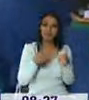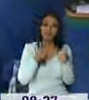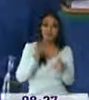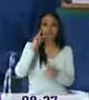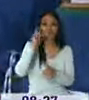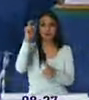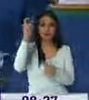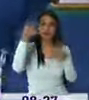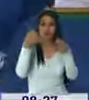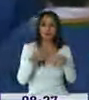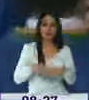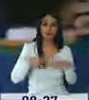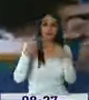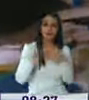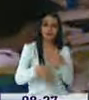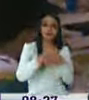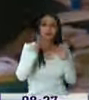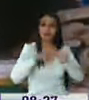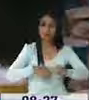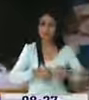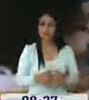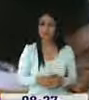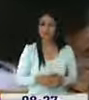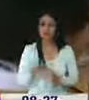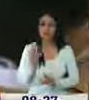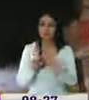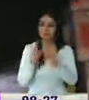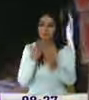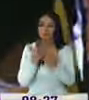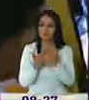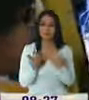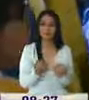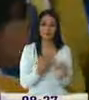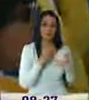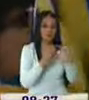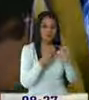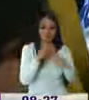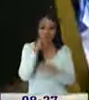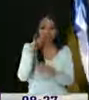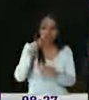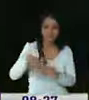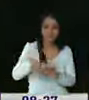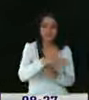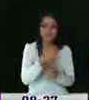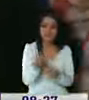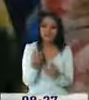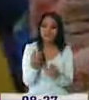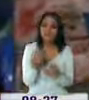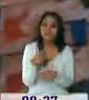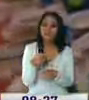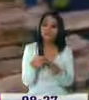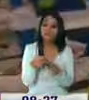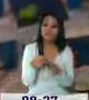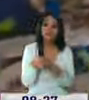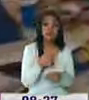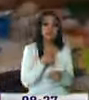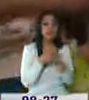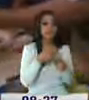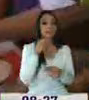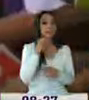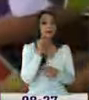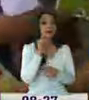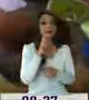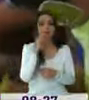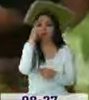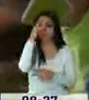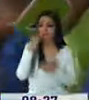y a lo largo de toda su vida. Perfecto, Mariana, muchas gracias. Vamos a conversar con los pequeñitos. A ver, cuéntame, ¿cuál es tu nombre? María. ¿Qué te parece, María?